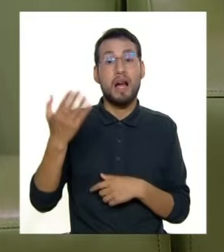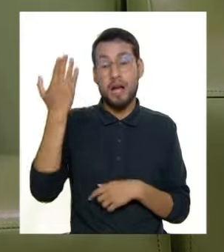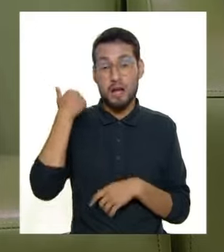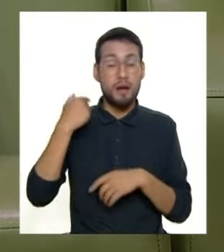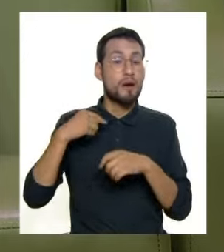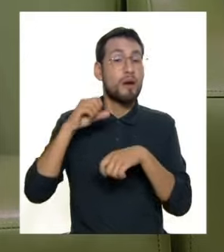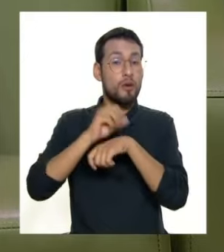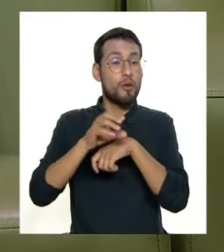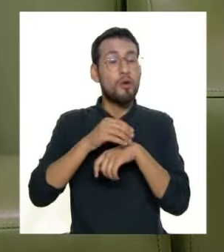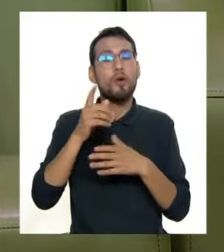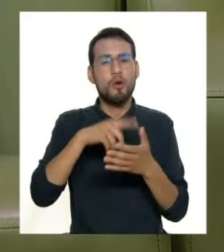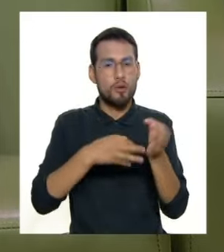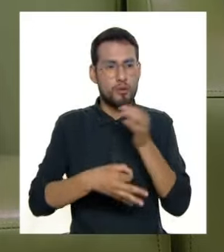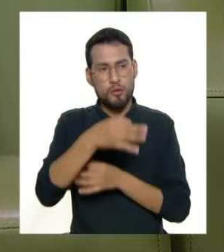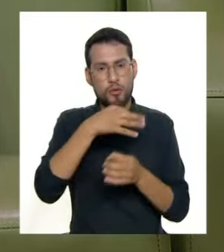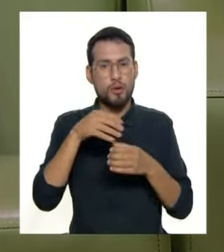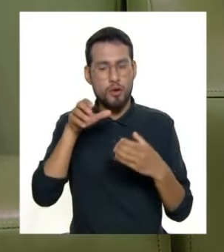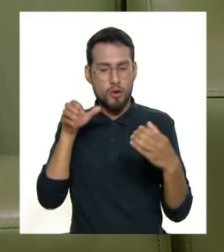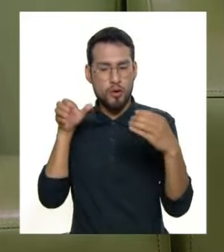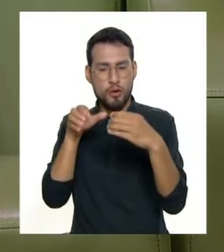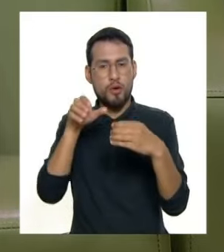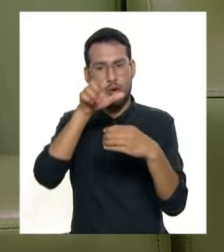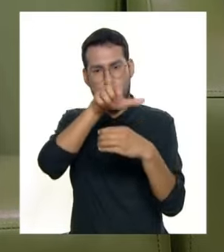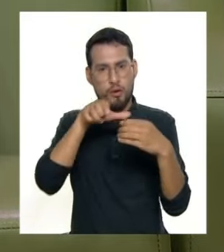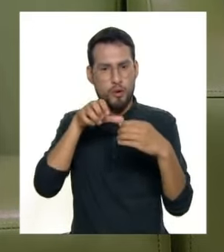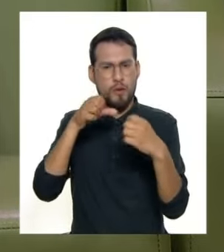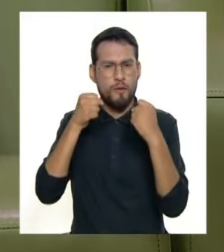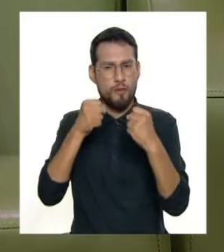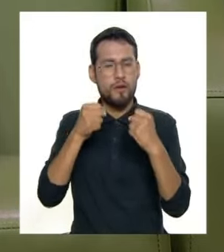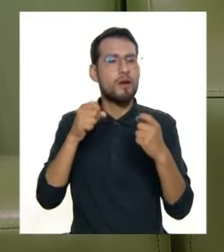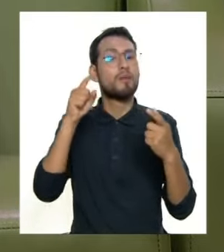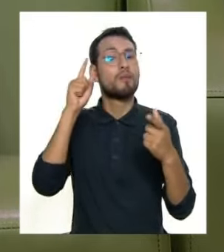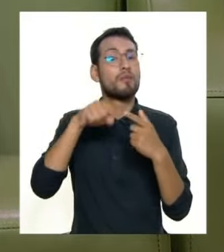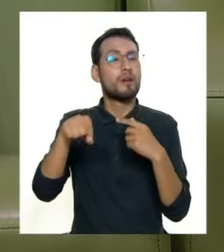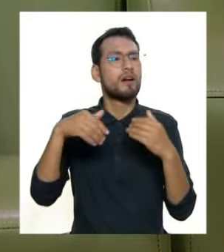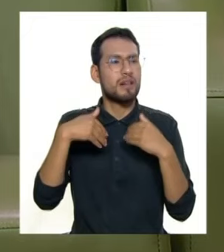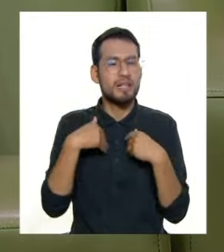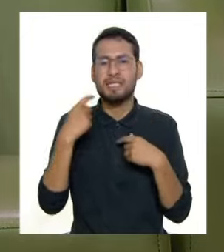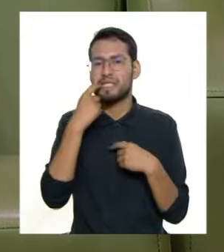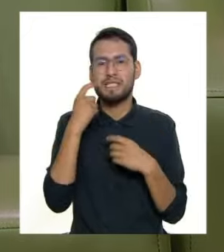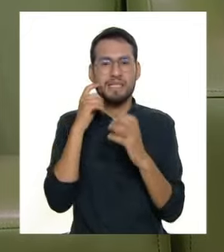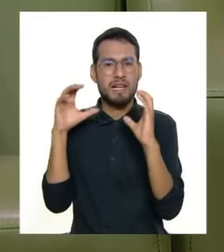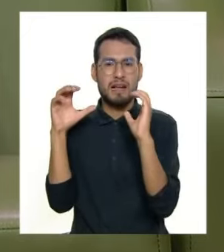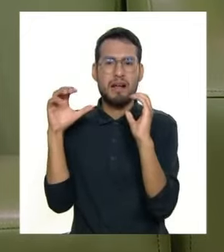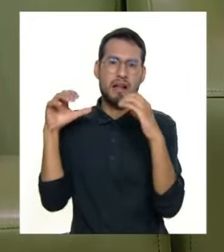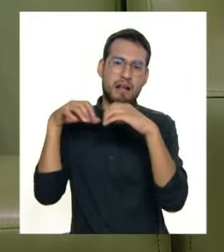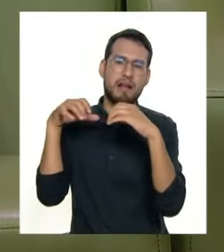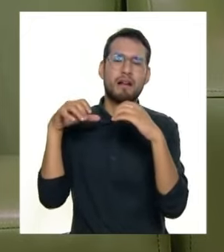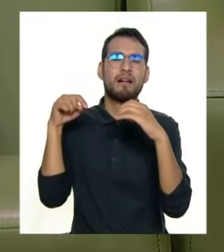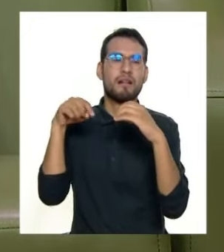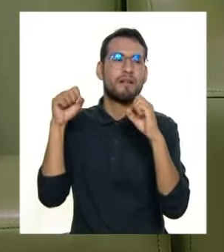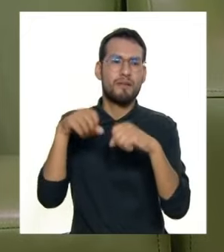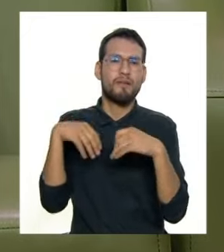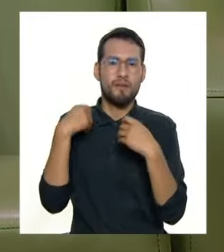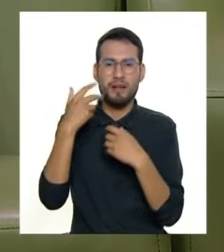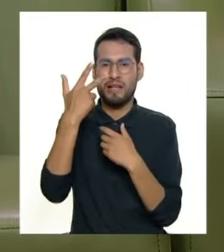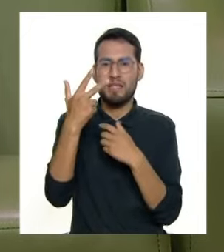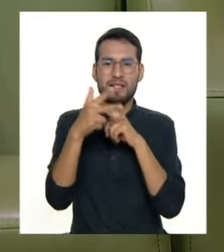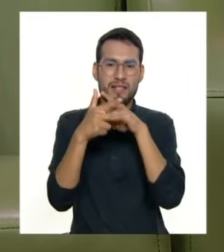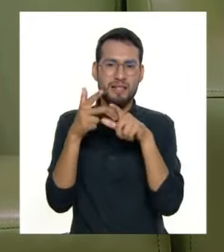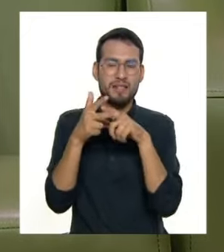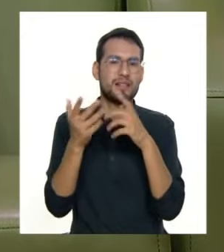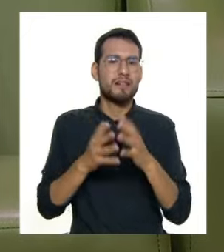lo recomendable era sustituirlo con un puente para hacerlo de manera fija. Pero eso implica reducir los dientes aledaños, los dientes del costado, para poder colocar tres